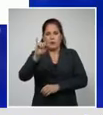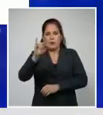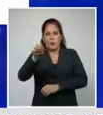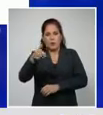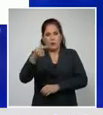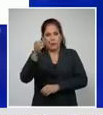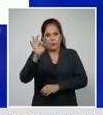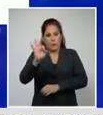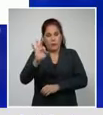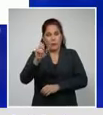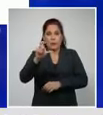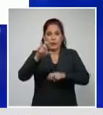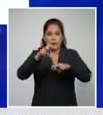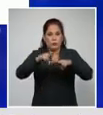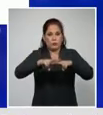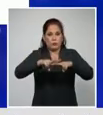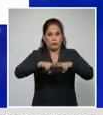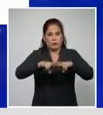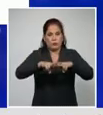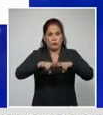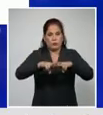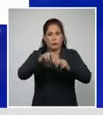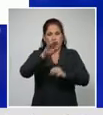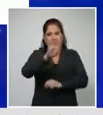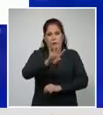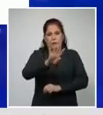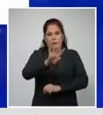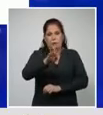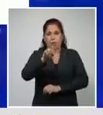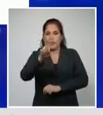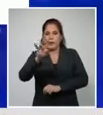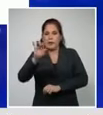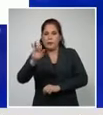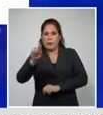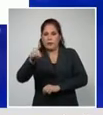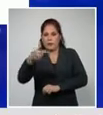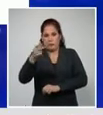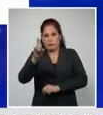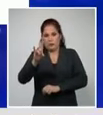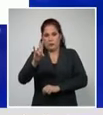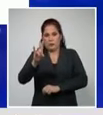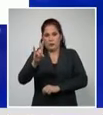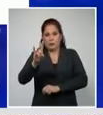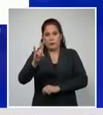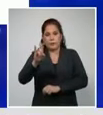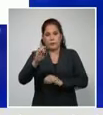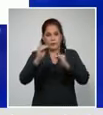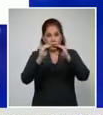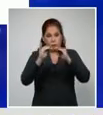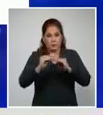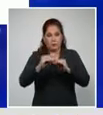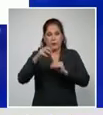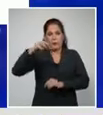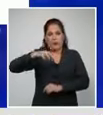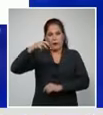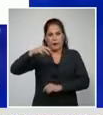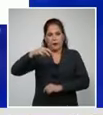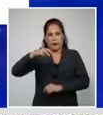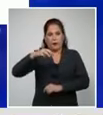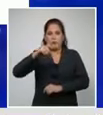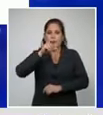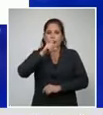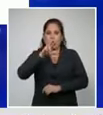456,8. Centro Habana 427,9. le sigue Marianao,